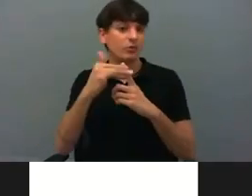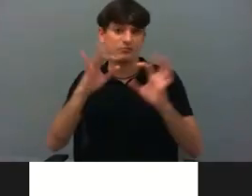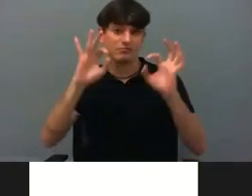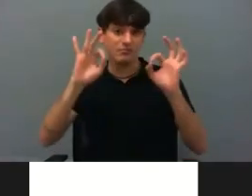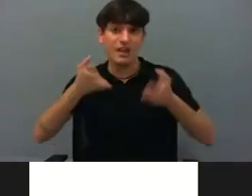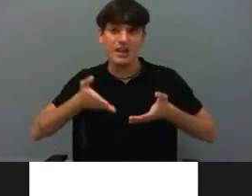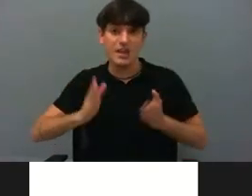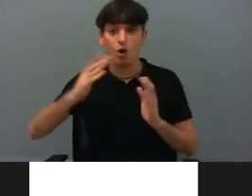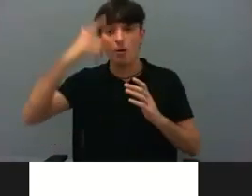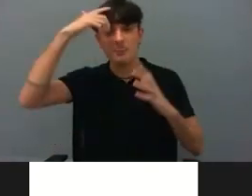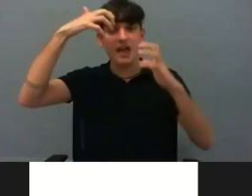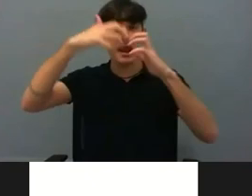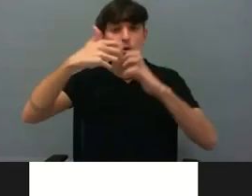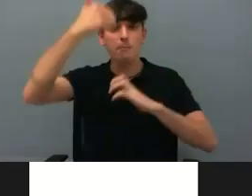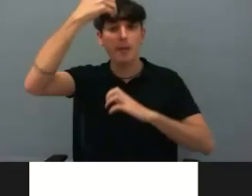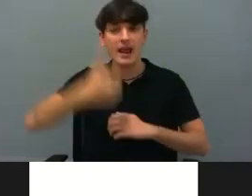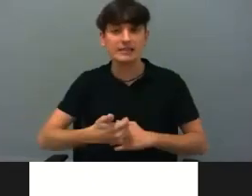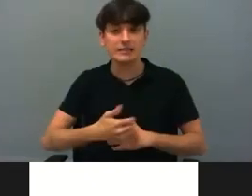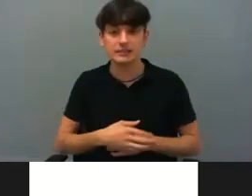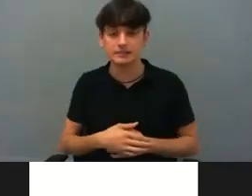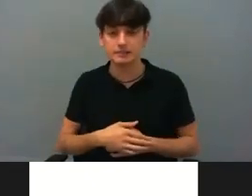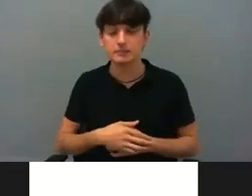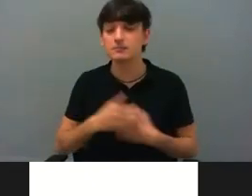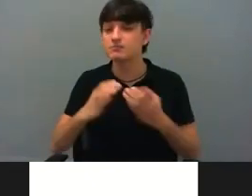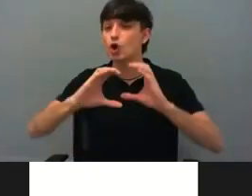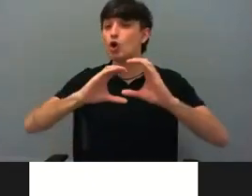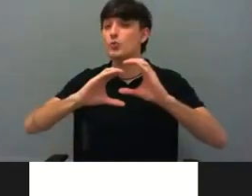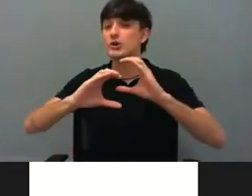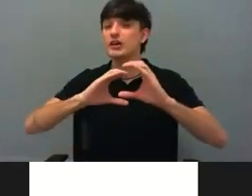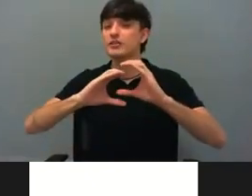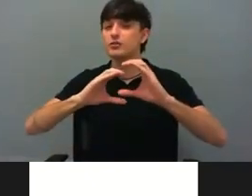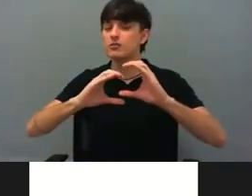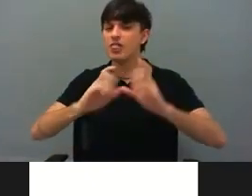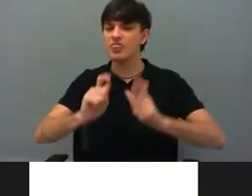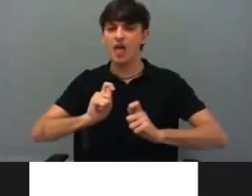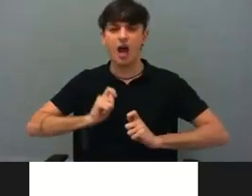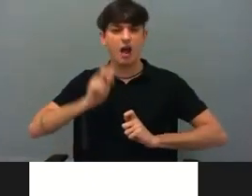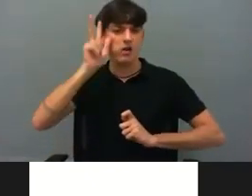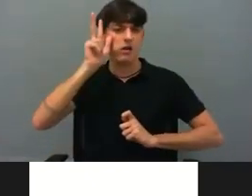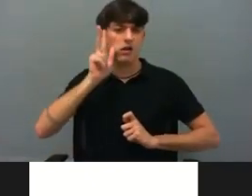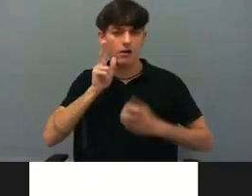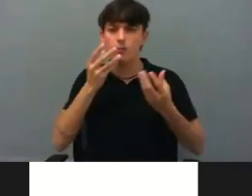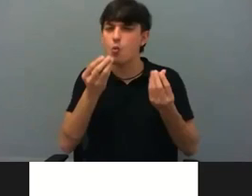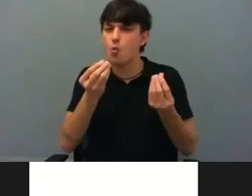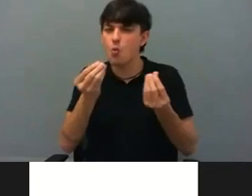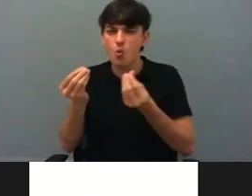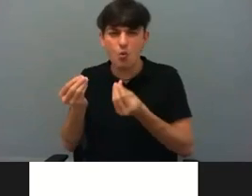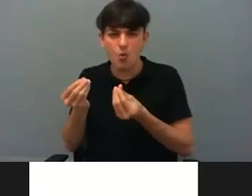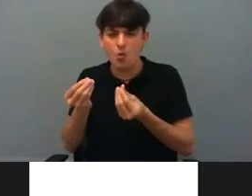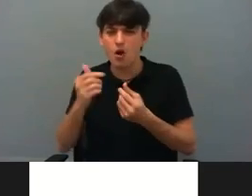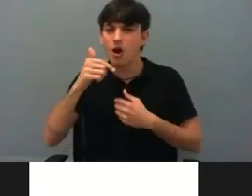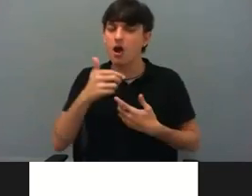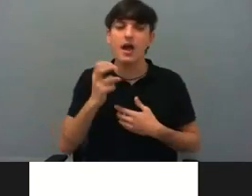lo que estamos hoy tratando, porque de esa comunicación nos enriquecemos muchísimo. Nosotros aquí en